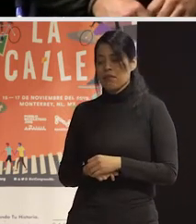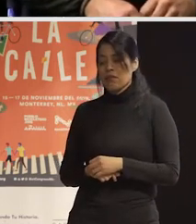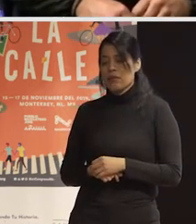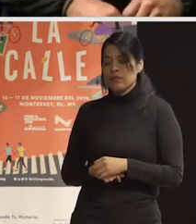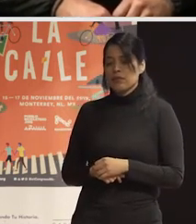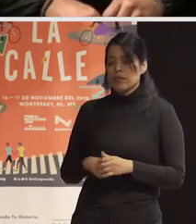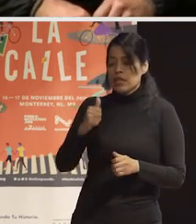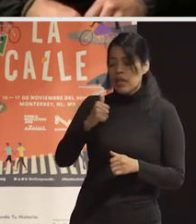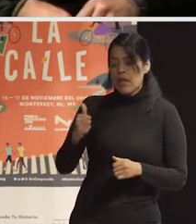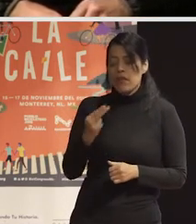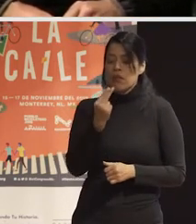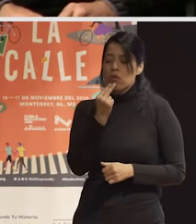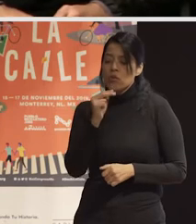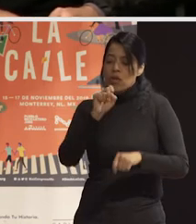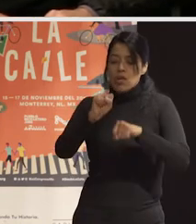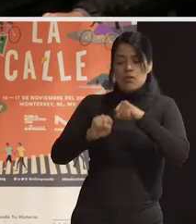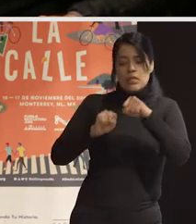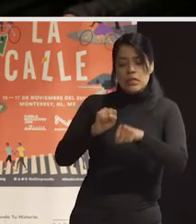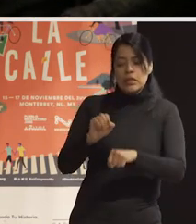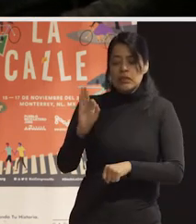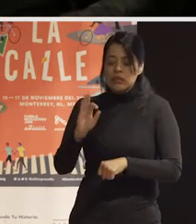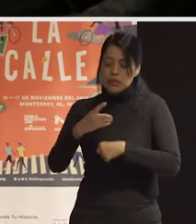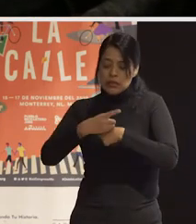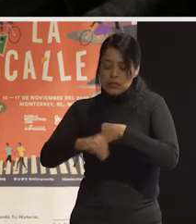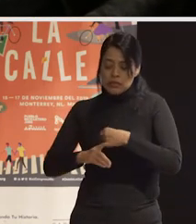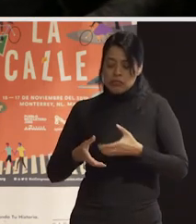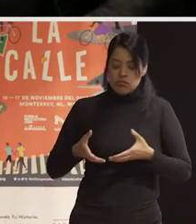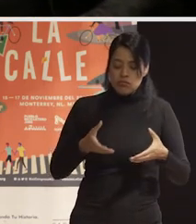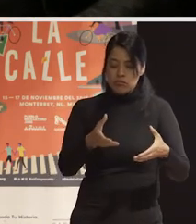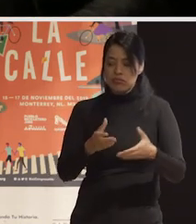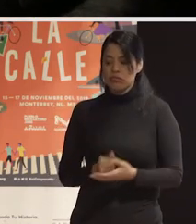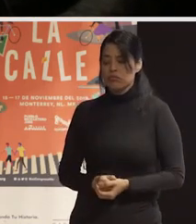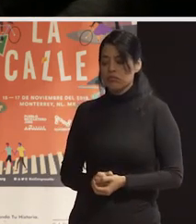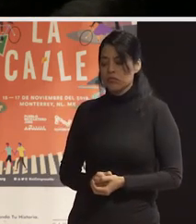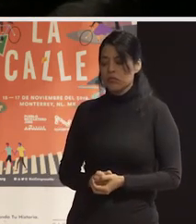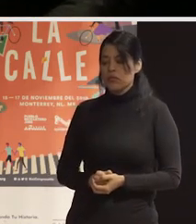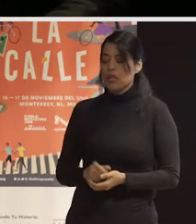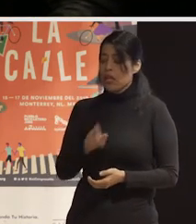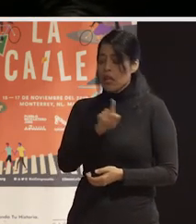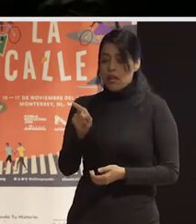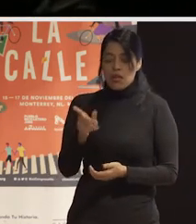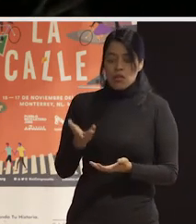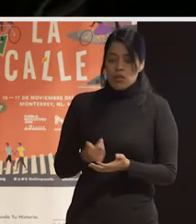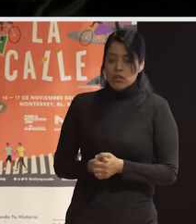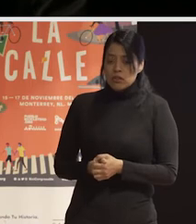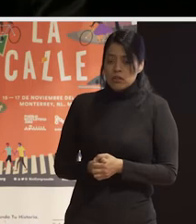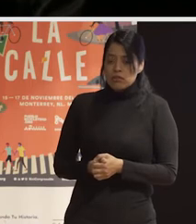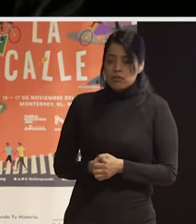cada que usan la bicicleta tal vez este ellos no